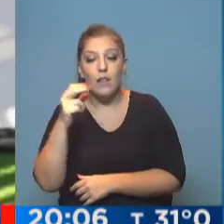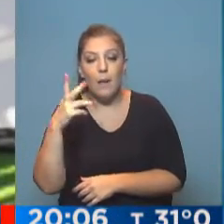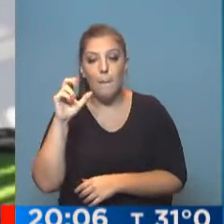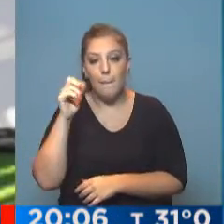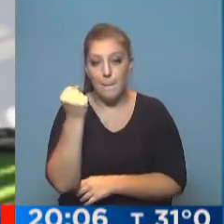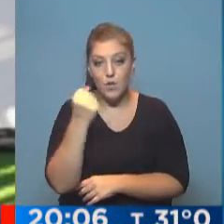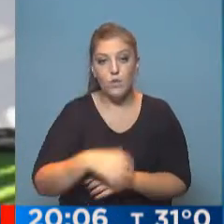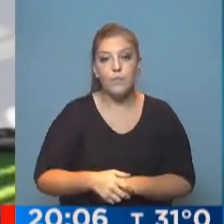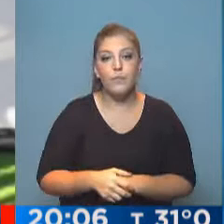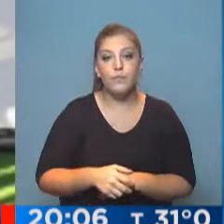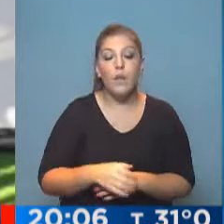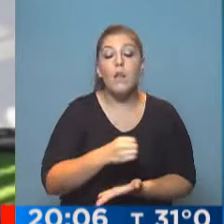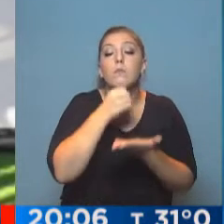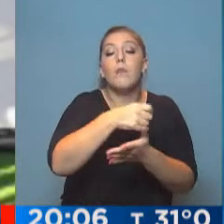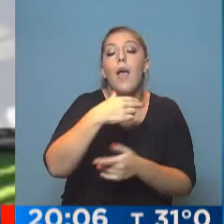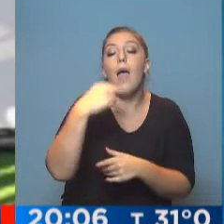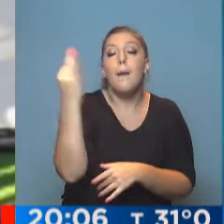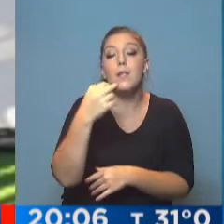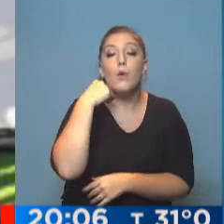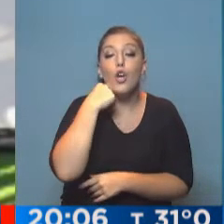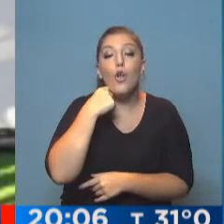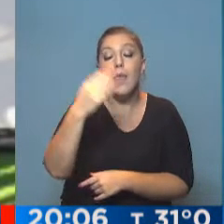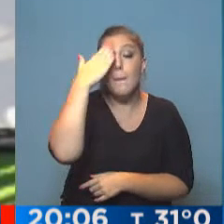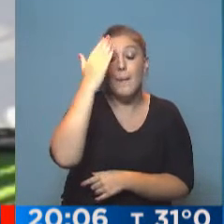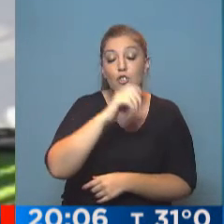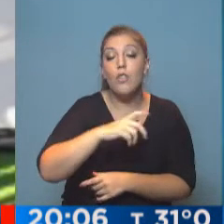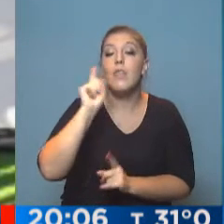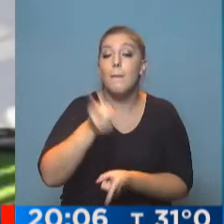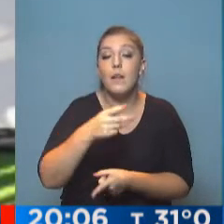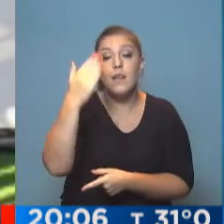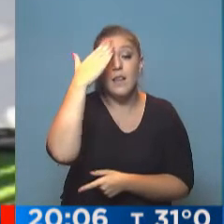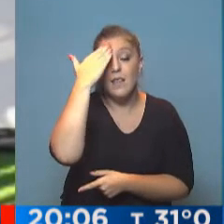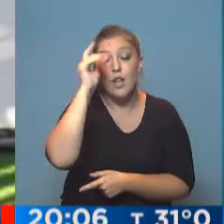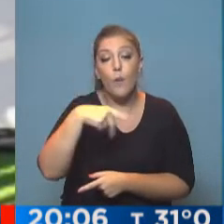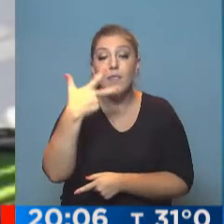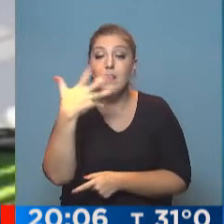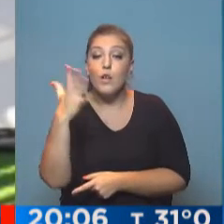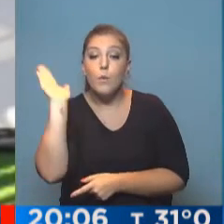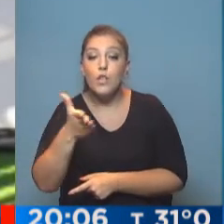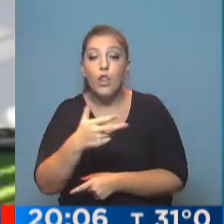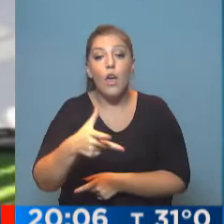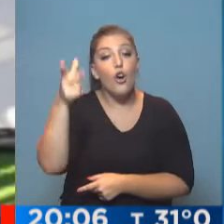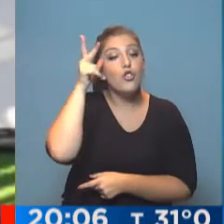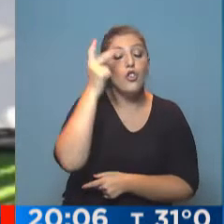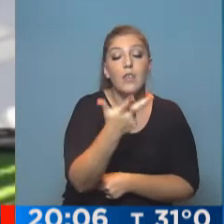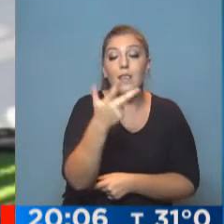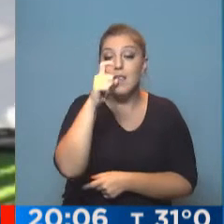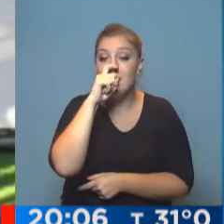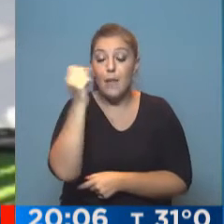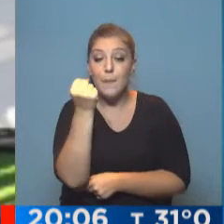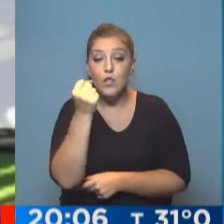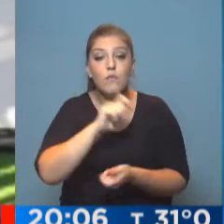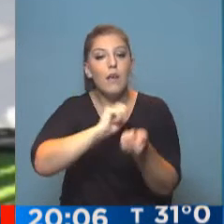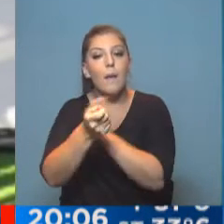La asignación especial por hijo desde marzo, también con un incremento del 15,35%, pasará de 837 pesos